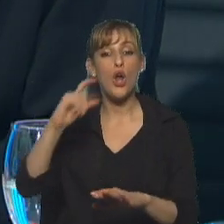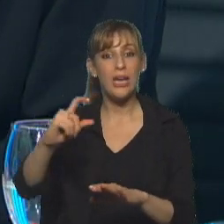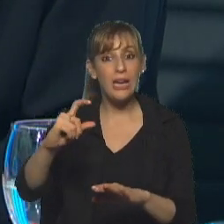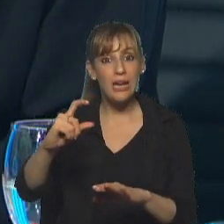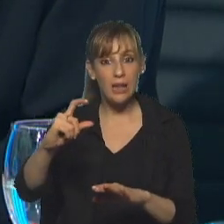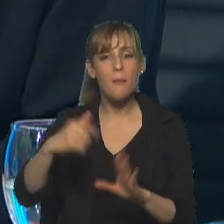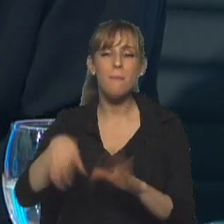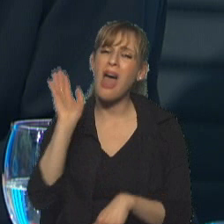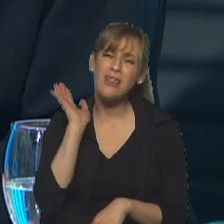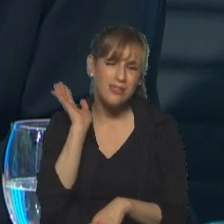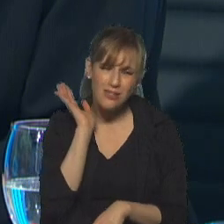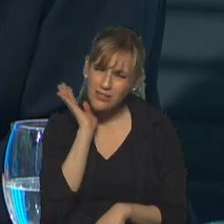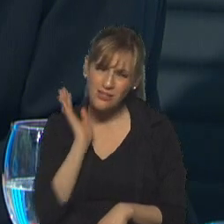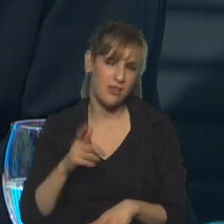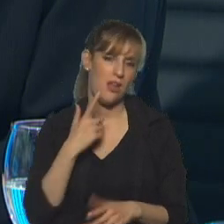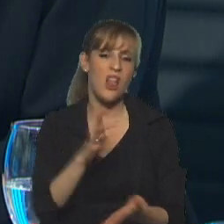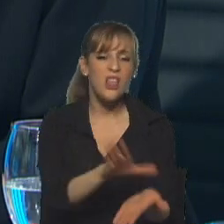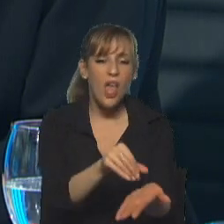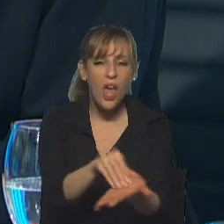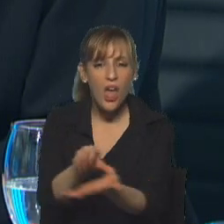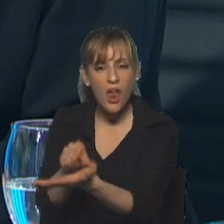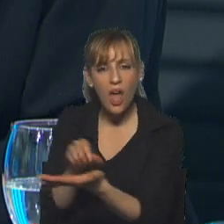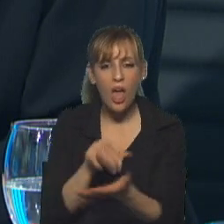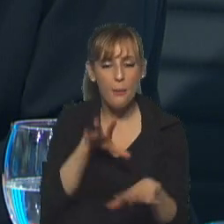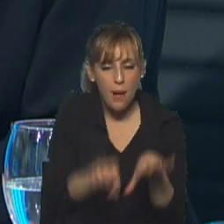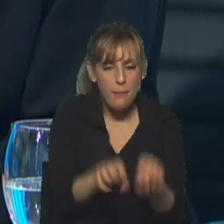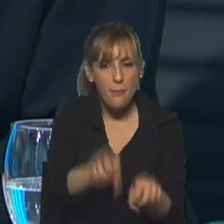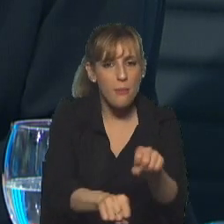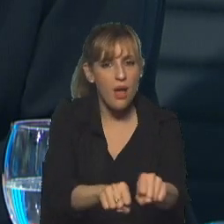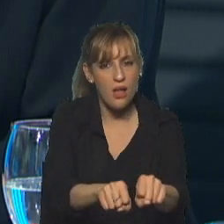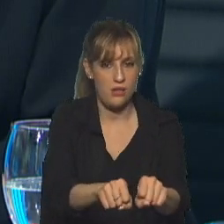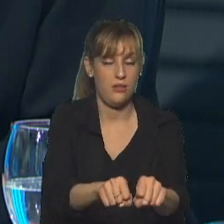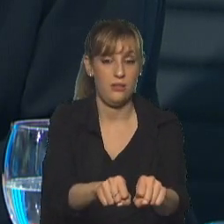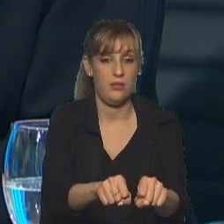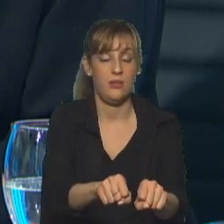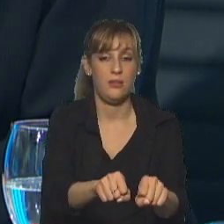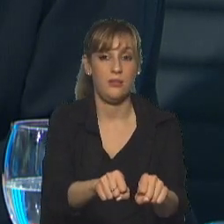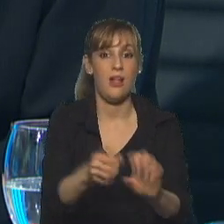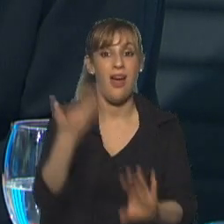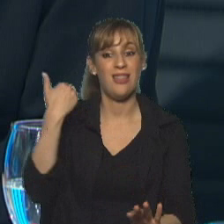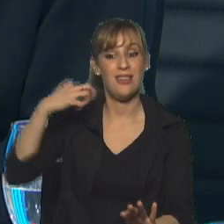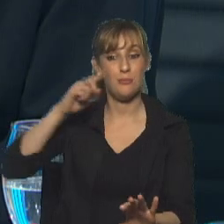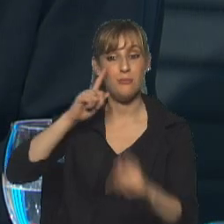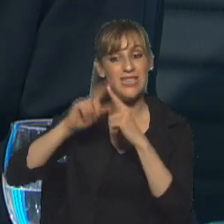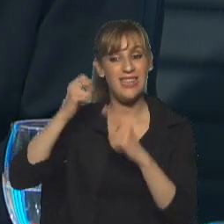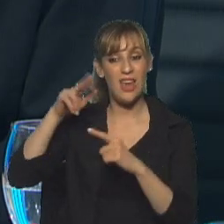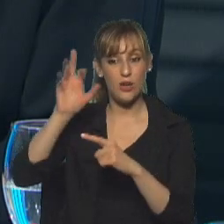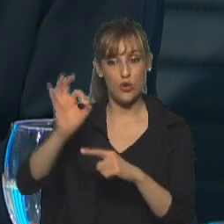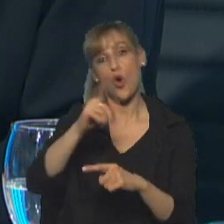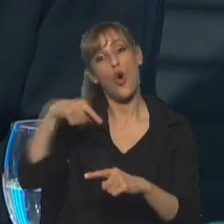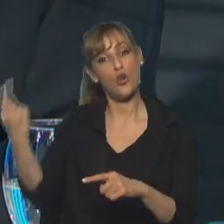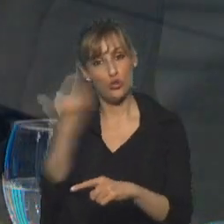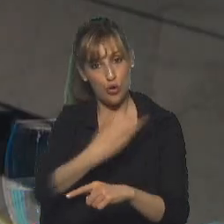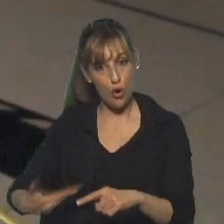gobierno de Piñera. Y por lo tanto creo que se va avanzando en ese camino, más allá de que